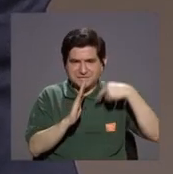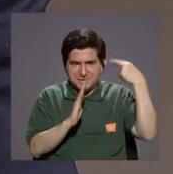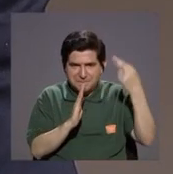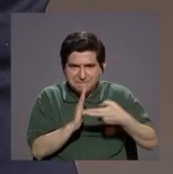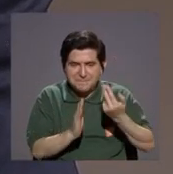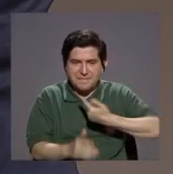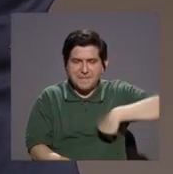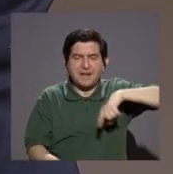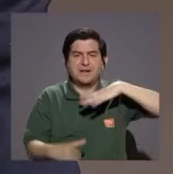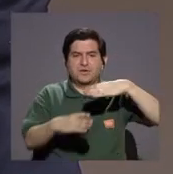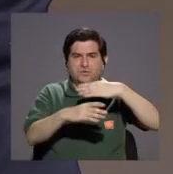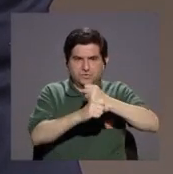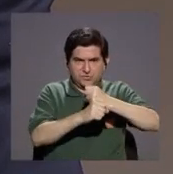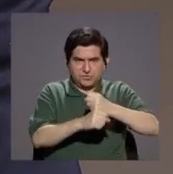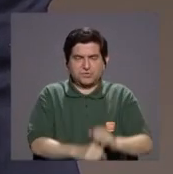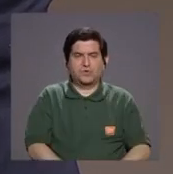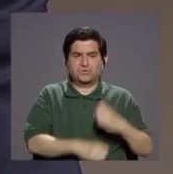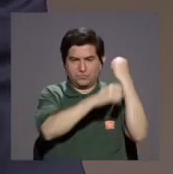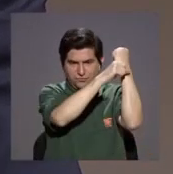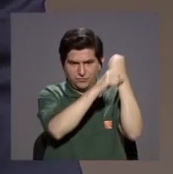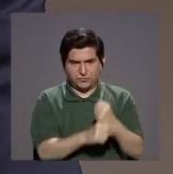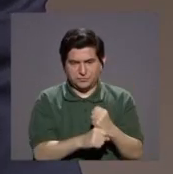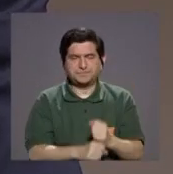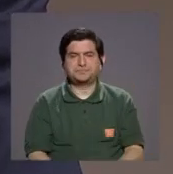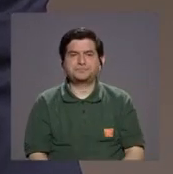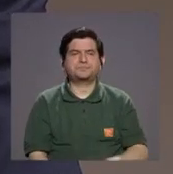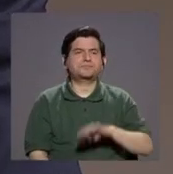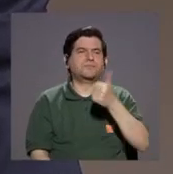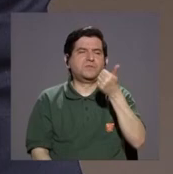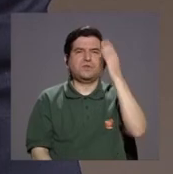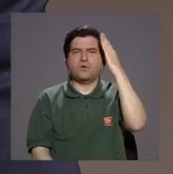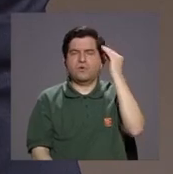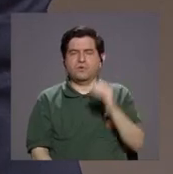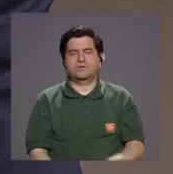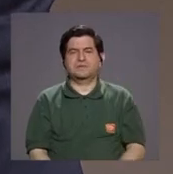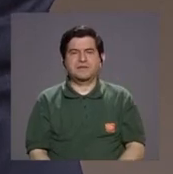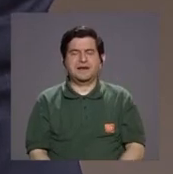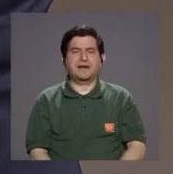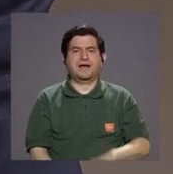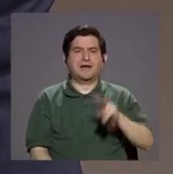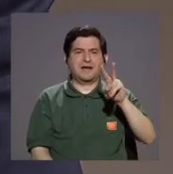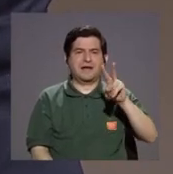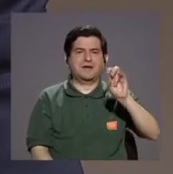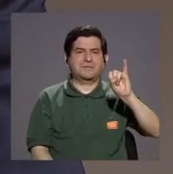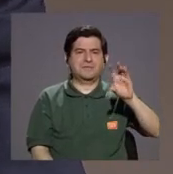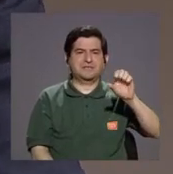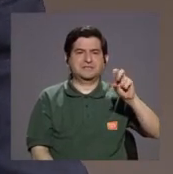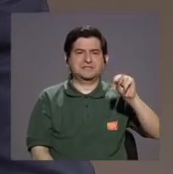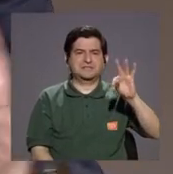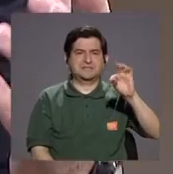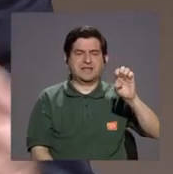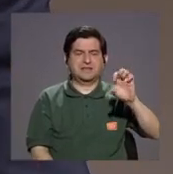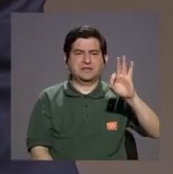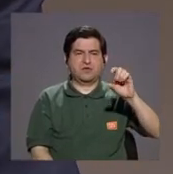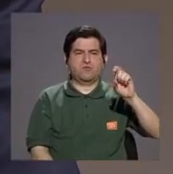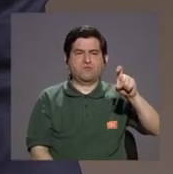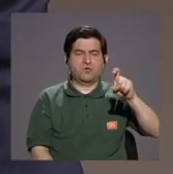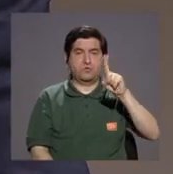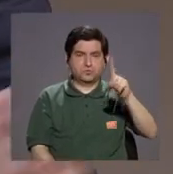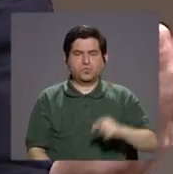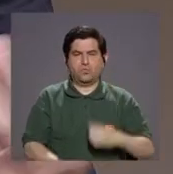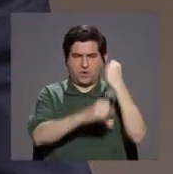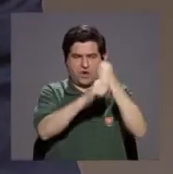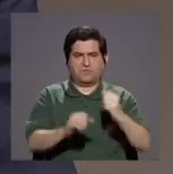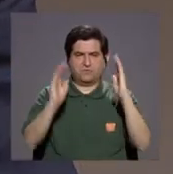nosotros hacemos en la fundación otra anécdota don vicente fox tiene una fundación en en méxico muy muy grande